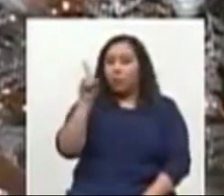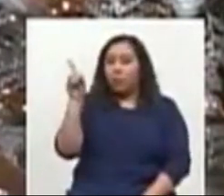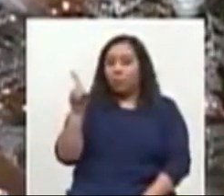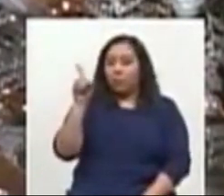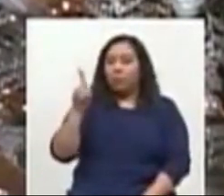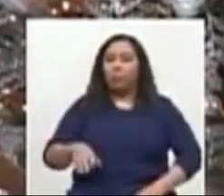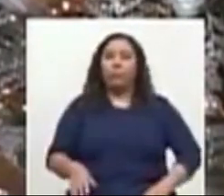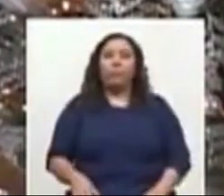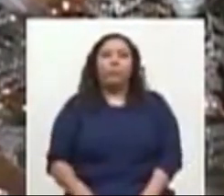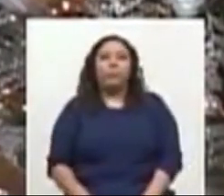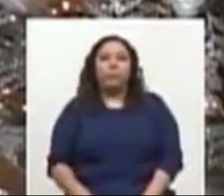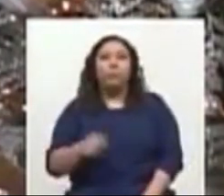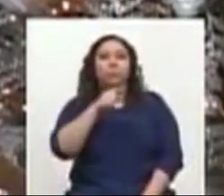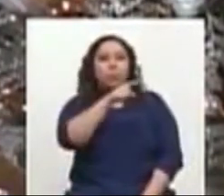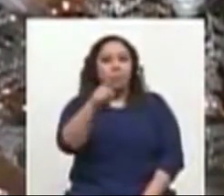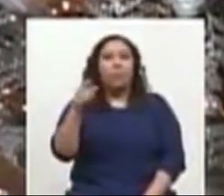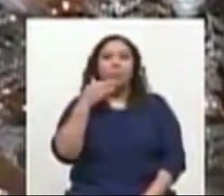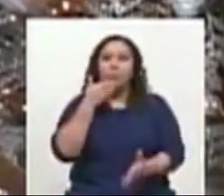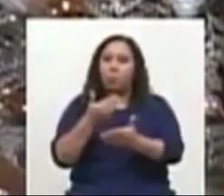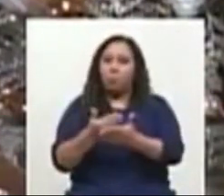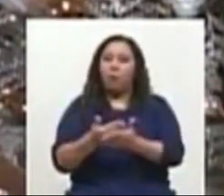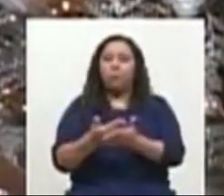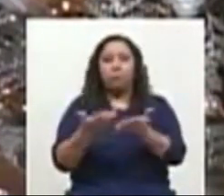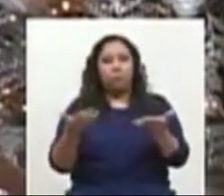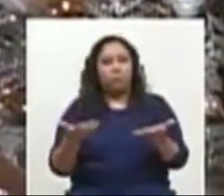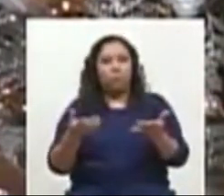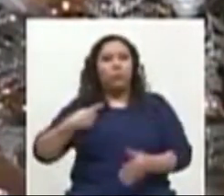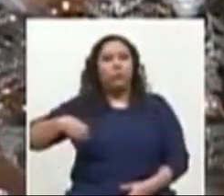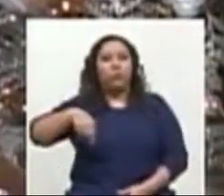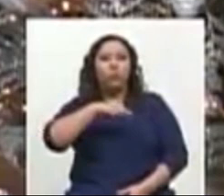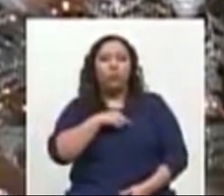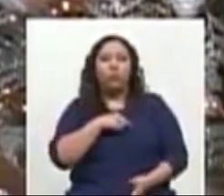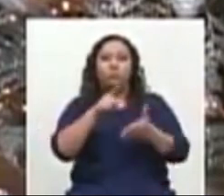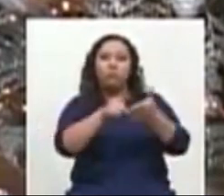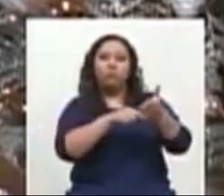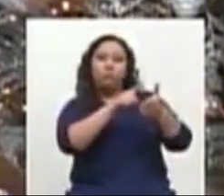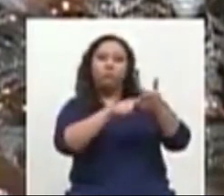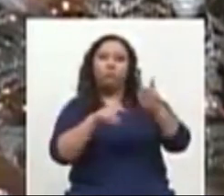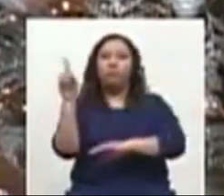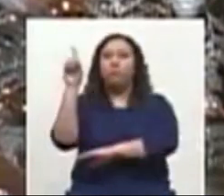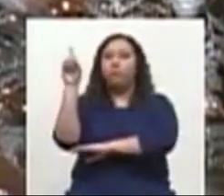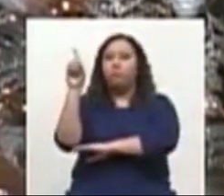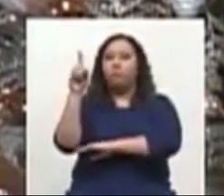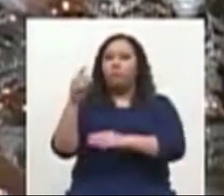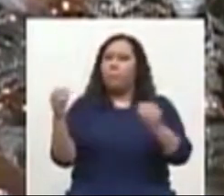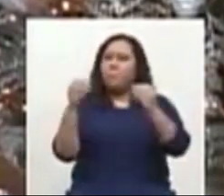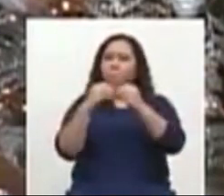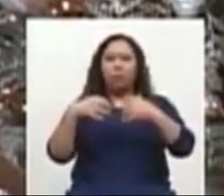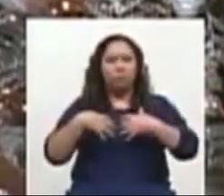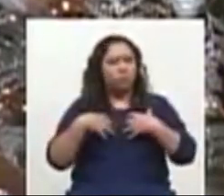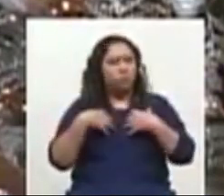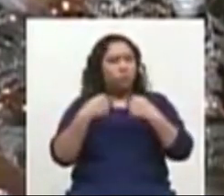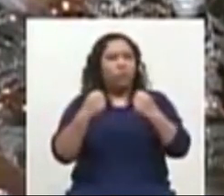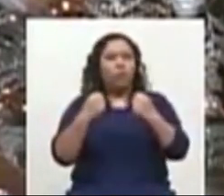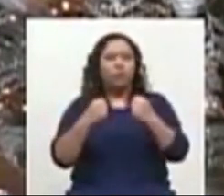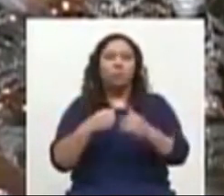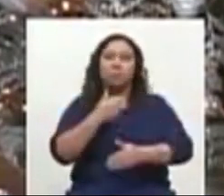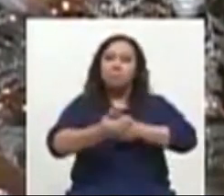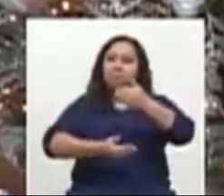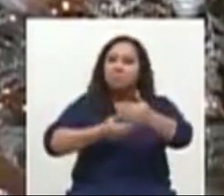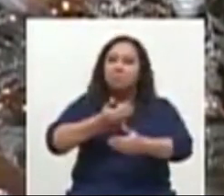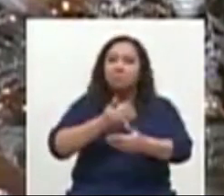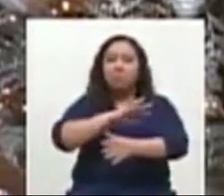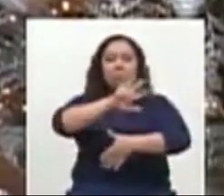Con su muestra de civismo se ha fortalecido nuestra democracia. El proceso electoral se desarrolló de manera ordenada, en